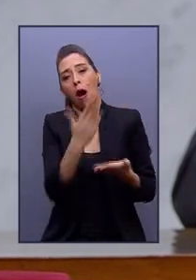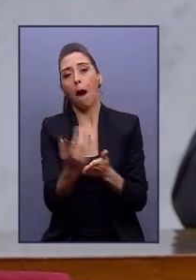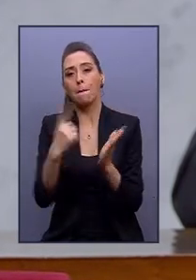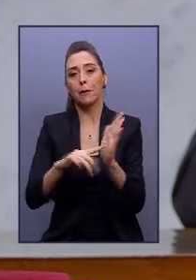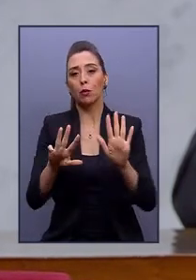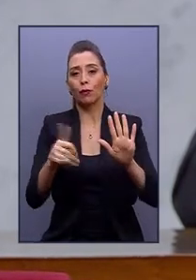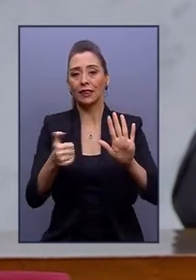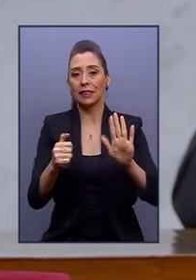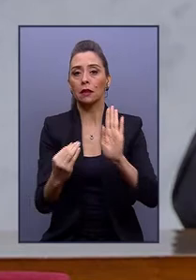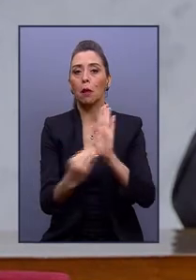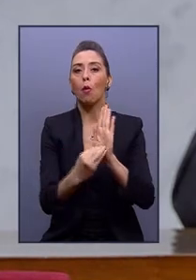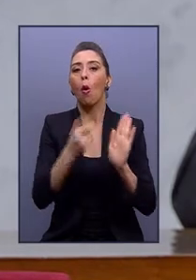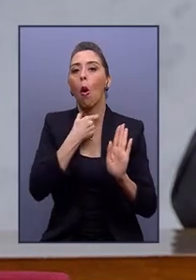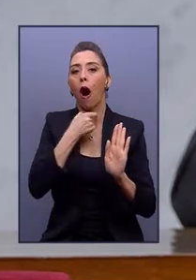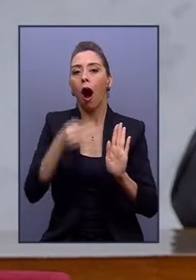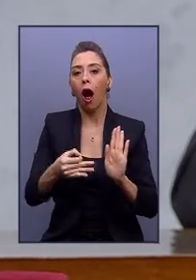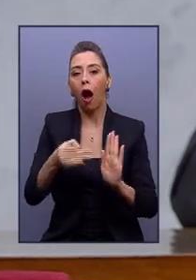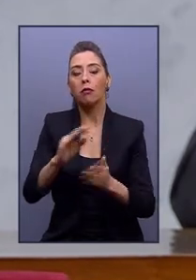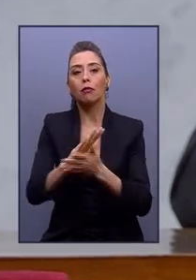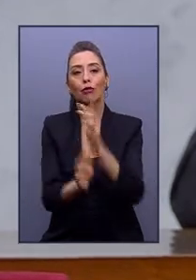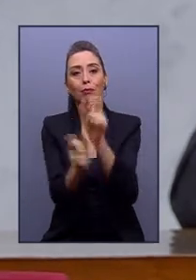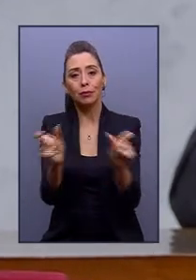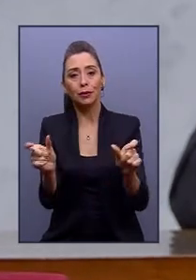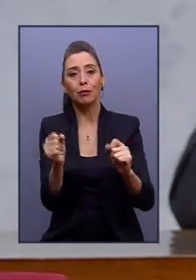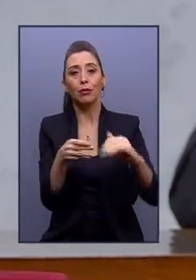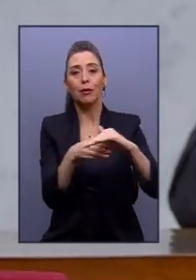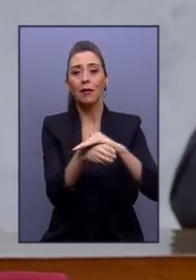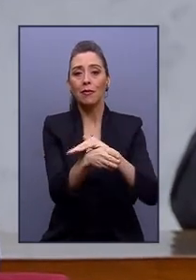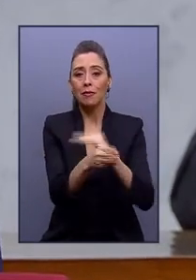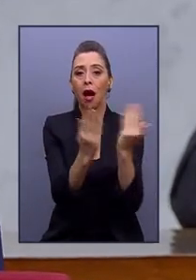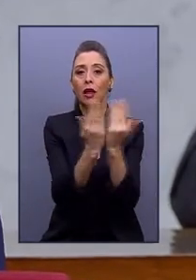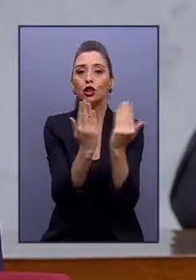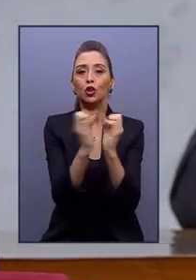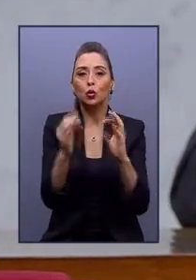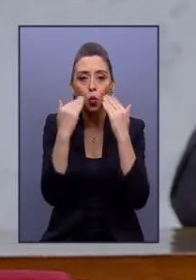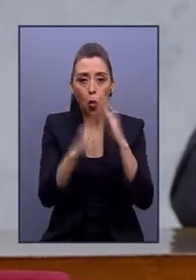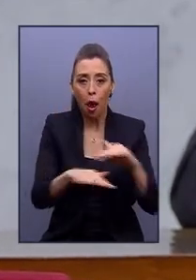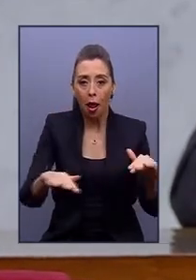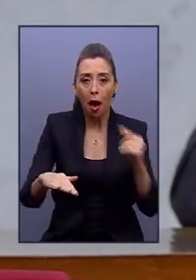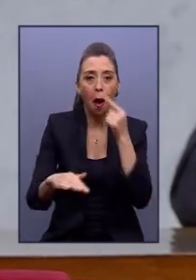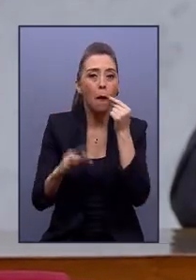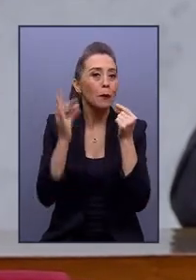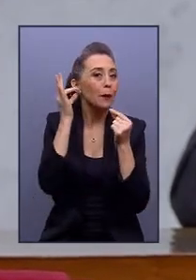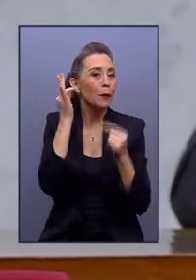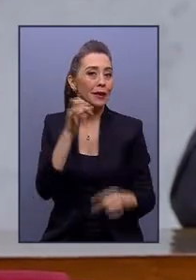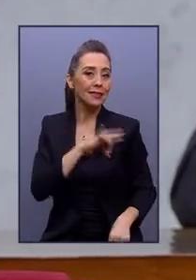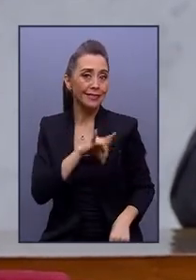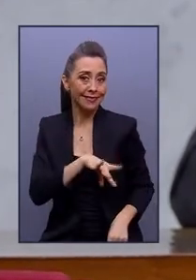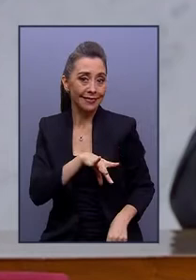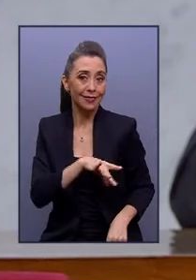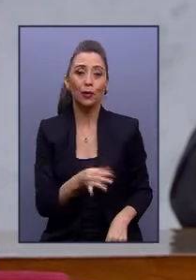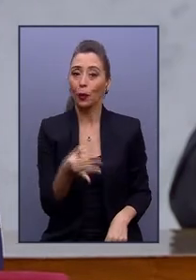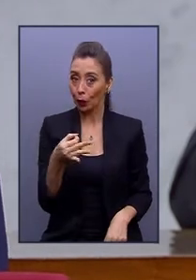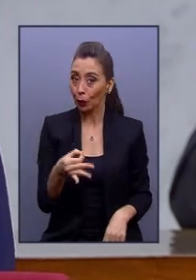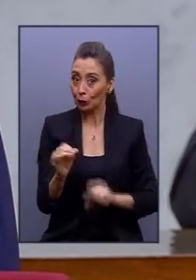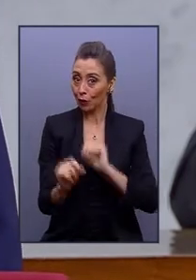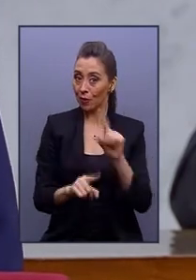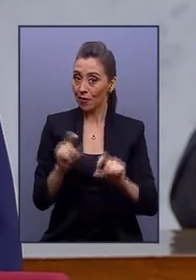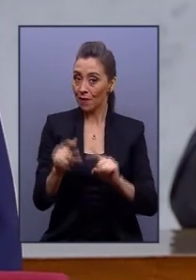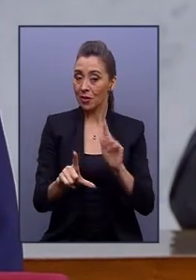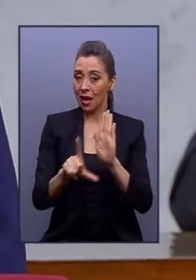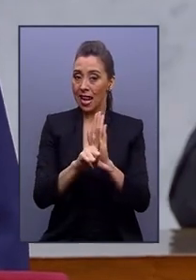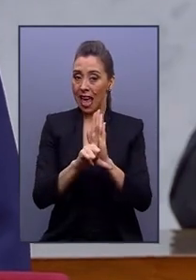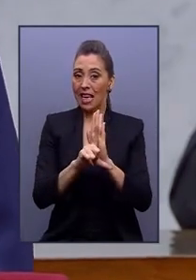se garantizó el acceso efectivo a la educación escolar de todos los niños y niñas chilenos. Precisamente defendiendo la